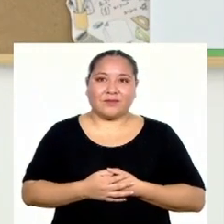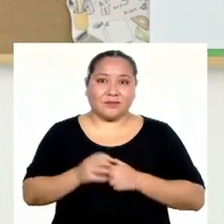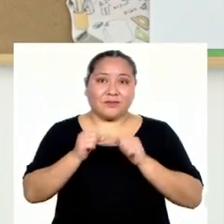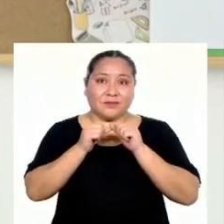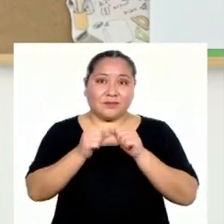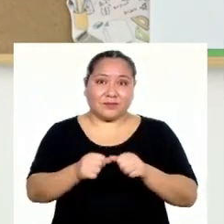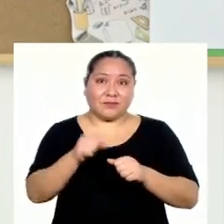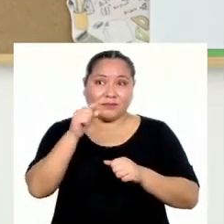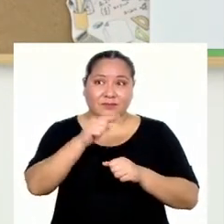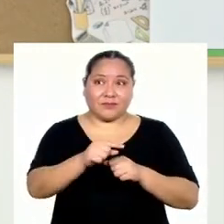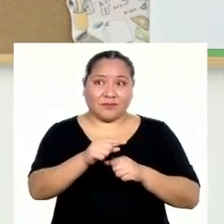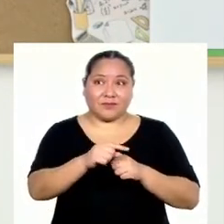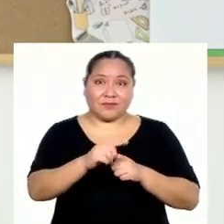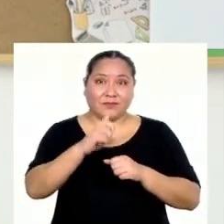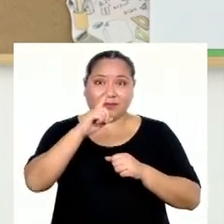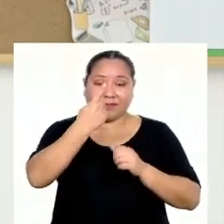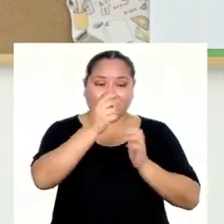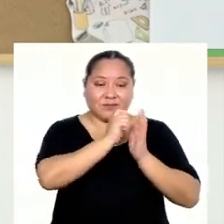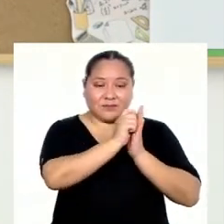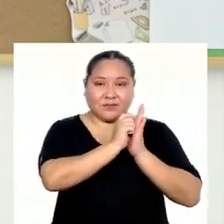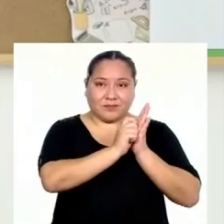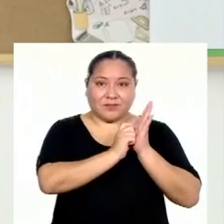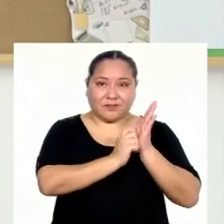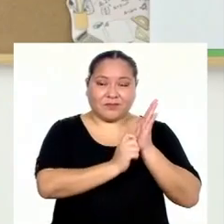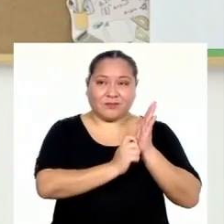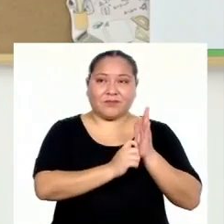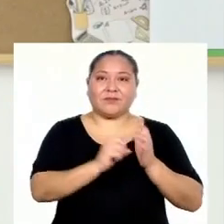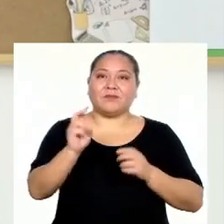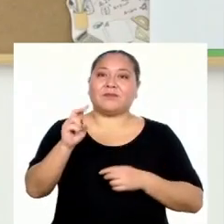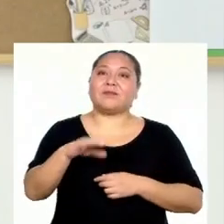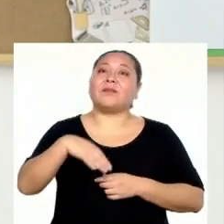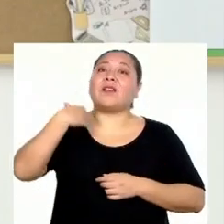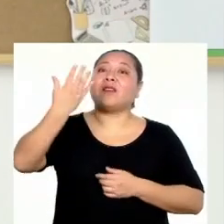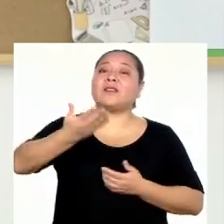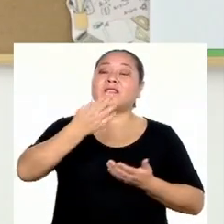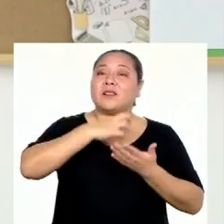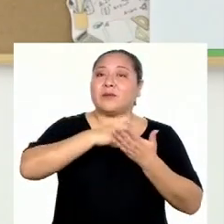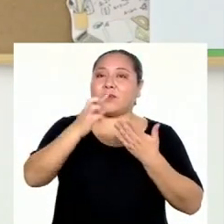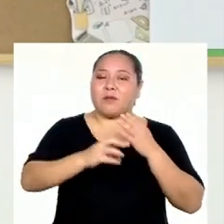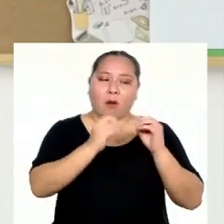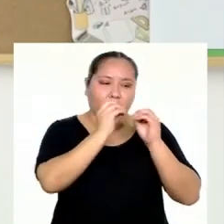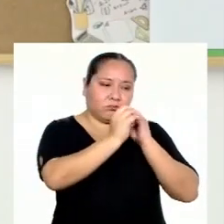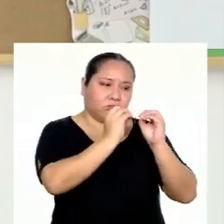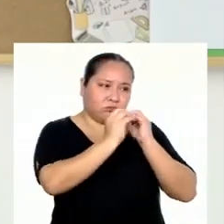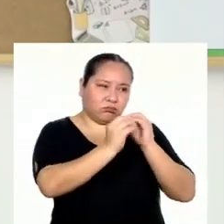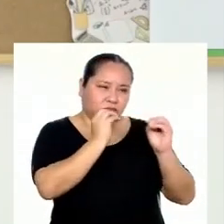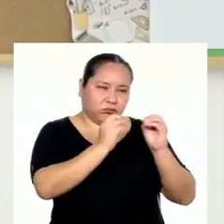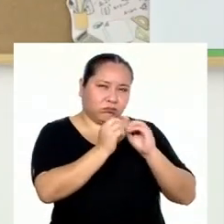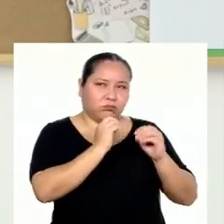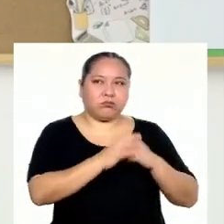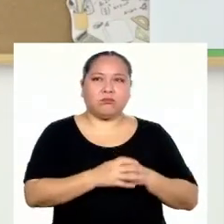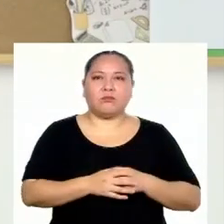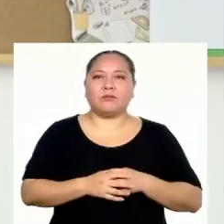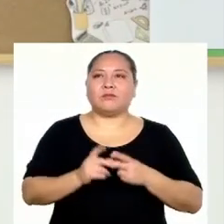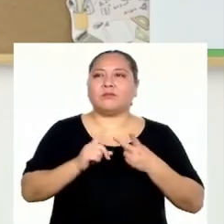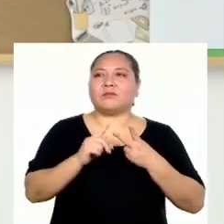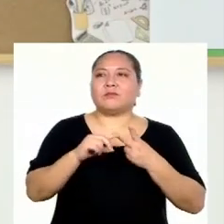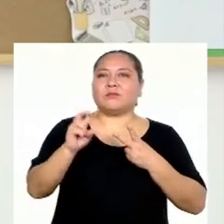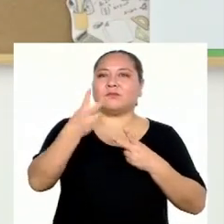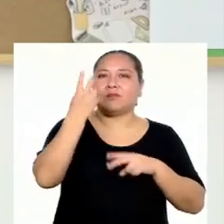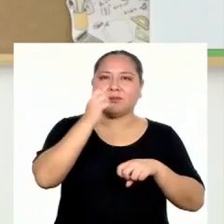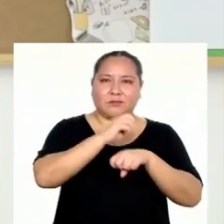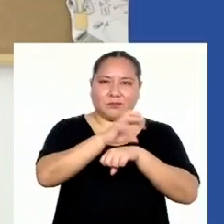Conservaremos este texto para nuestro primer borrador. El siguiente programa podrán editarlo y pulirlo. Ahora vamos con la